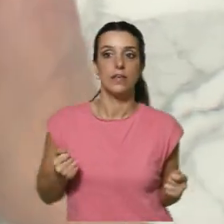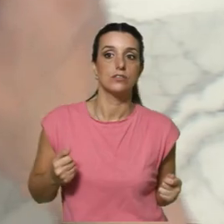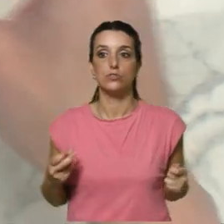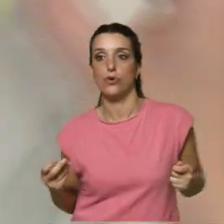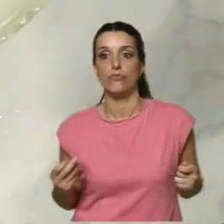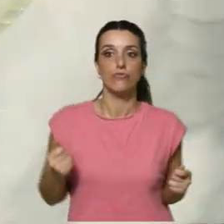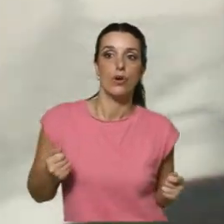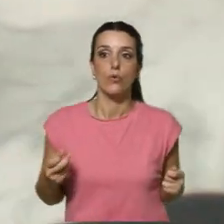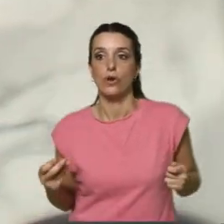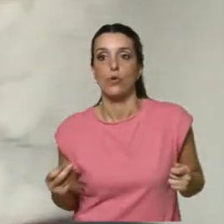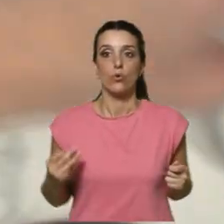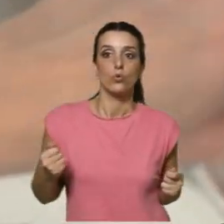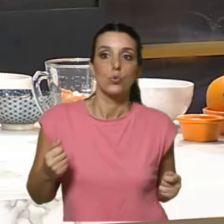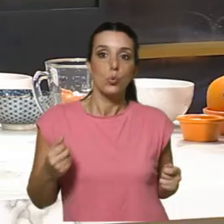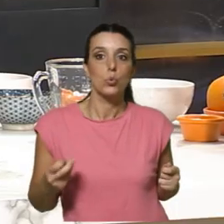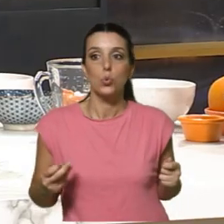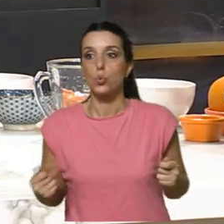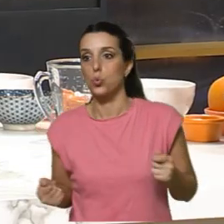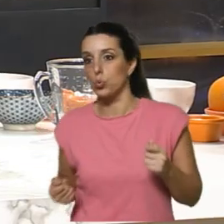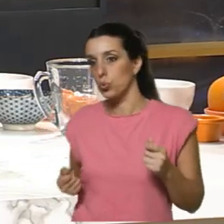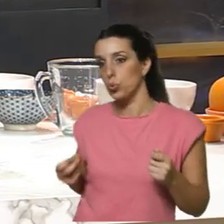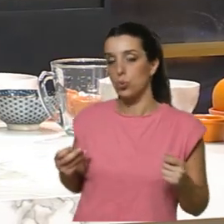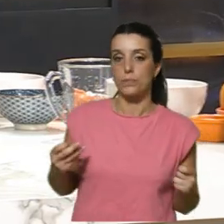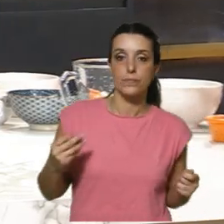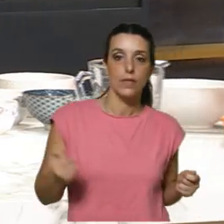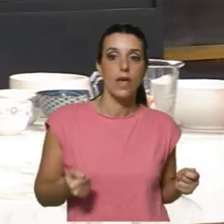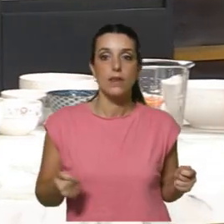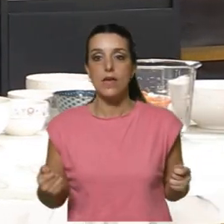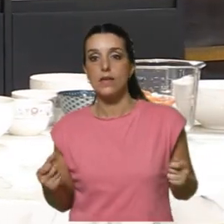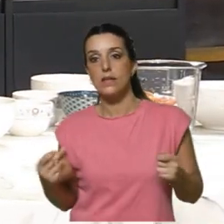Nada de esto fue un error. Wow.